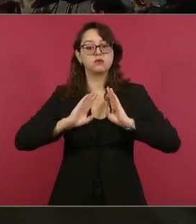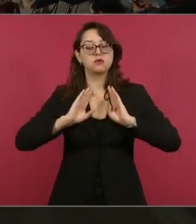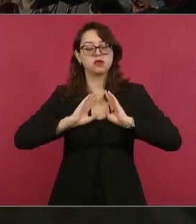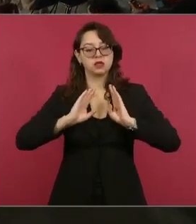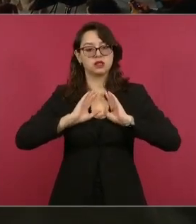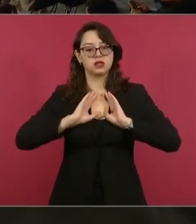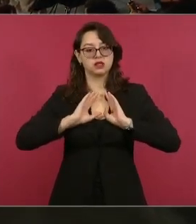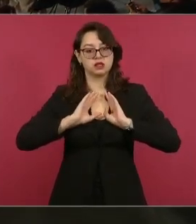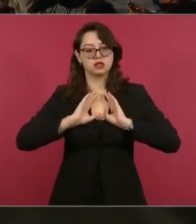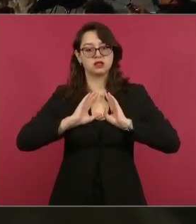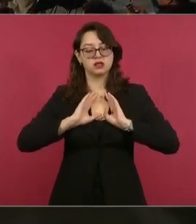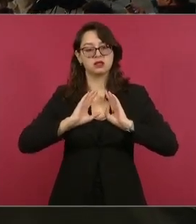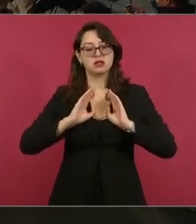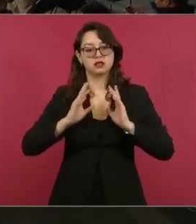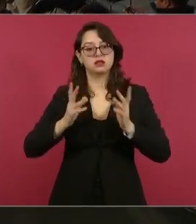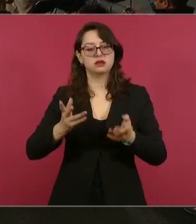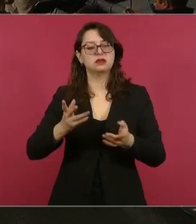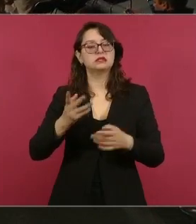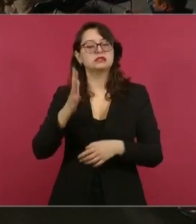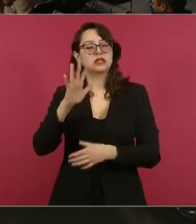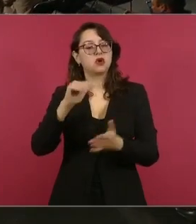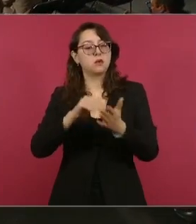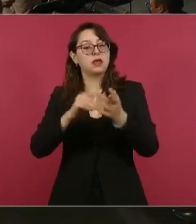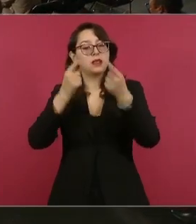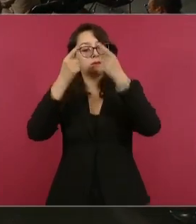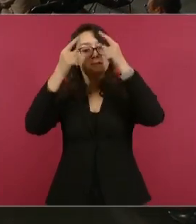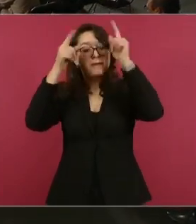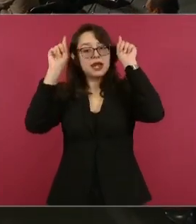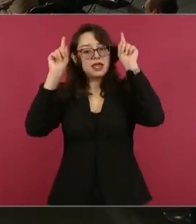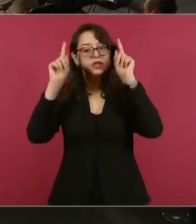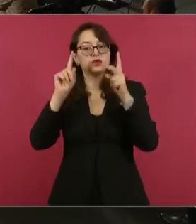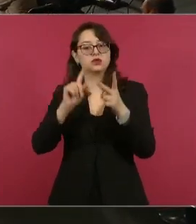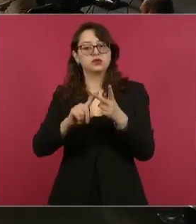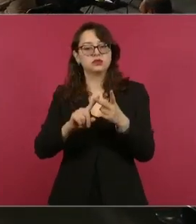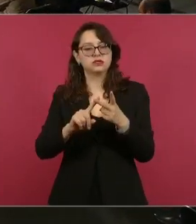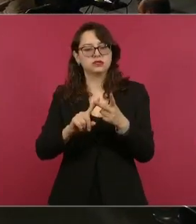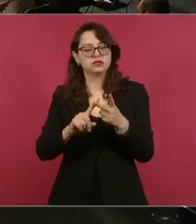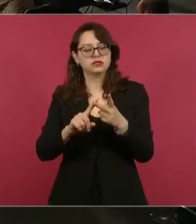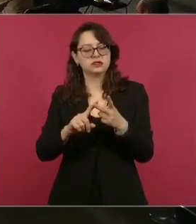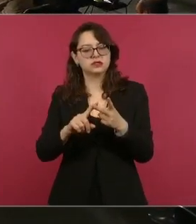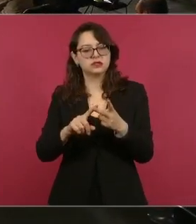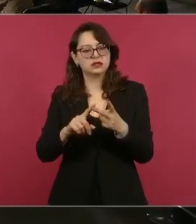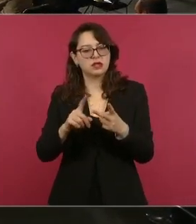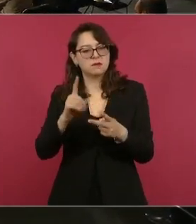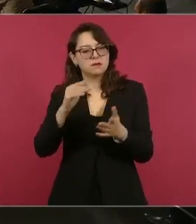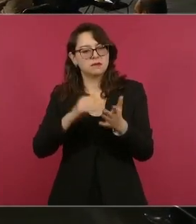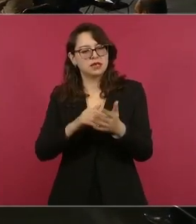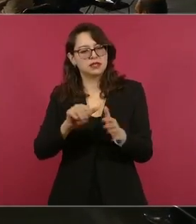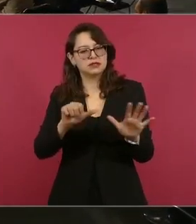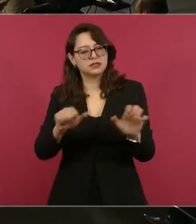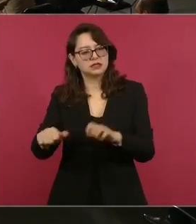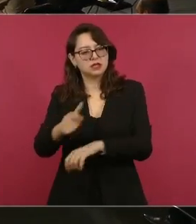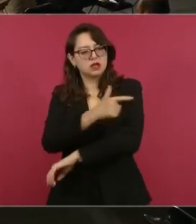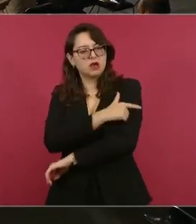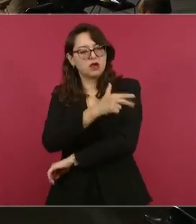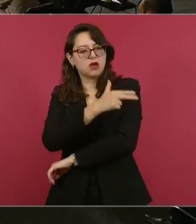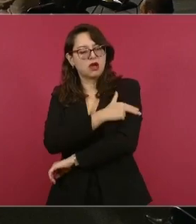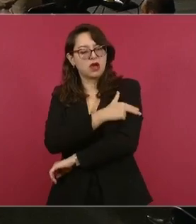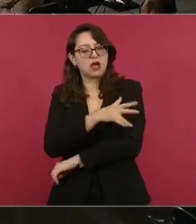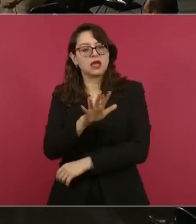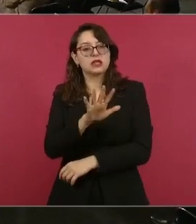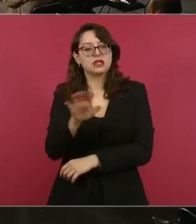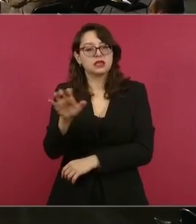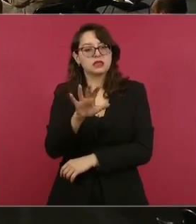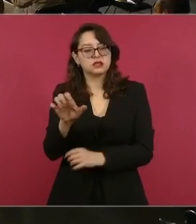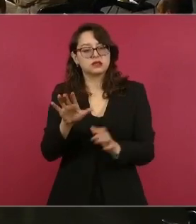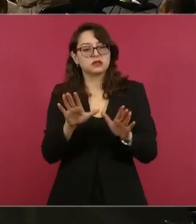marina, 6,500 del ejército, 1,700 de la Guardia Nacional y 500 de la Fuerza